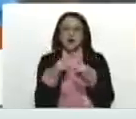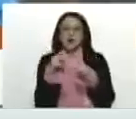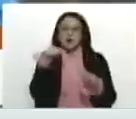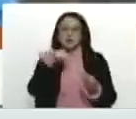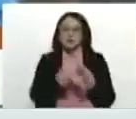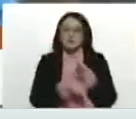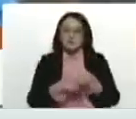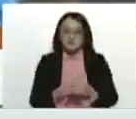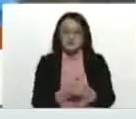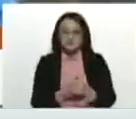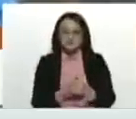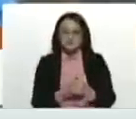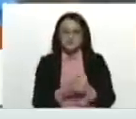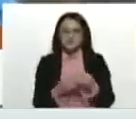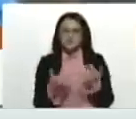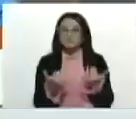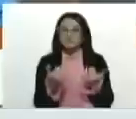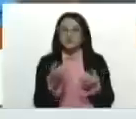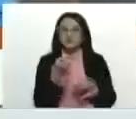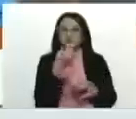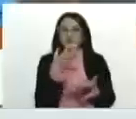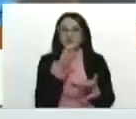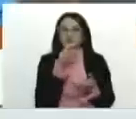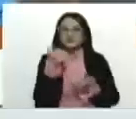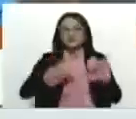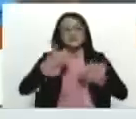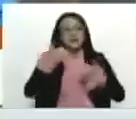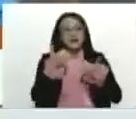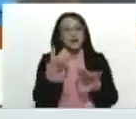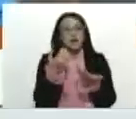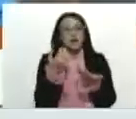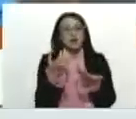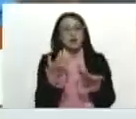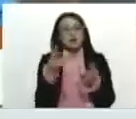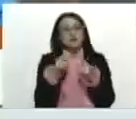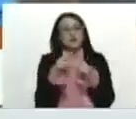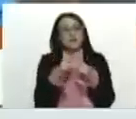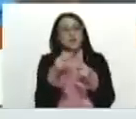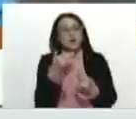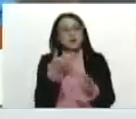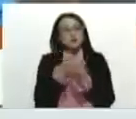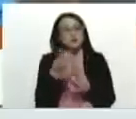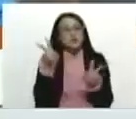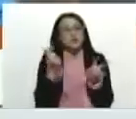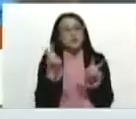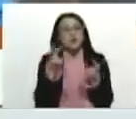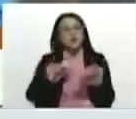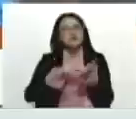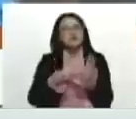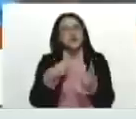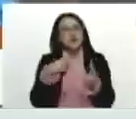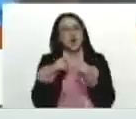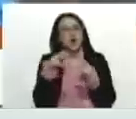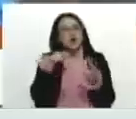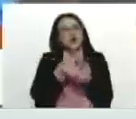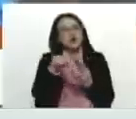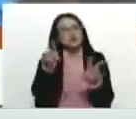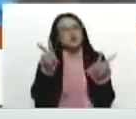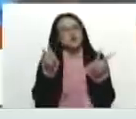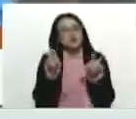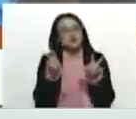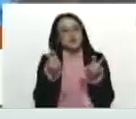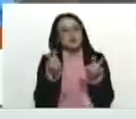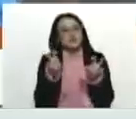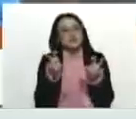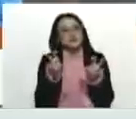el conocimiento es se llama técnicamente un bien sin rivalidad en el consumo que tú conozcas algo no impide que yo lo conozca que tú utilices un software